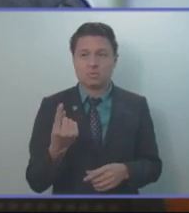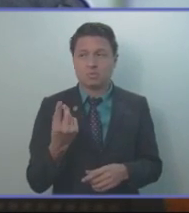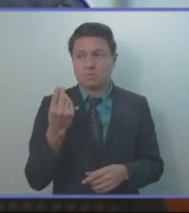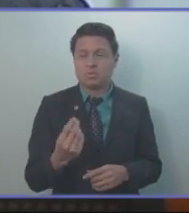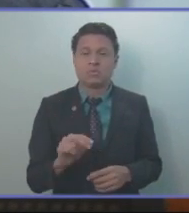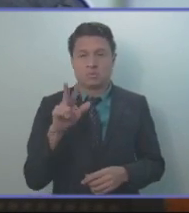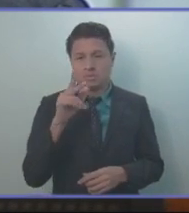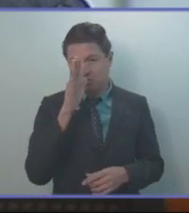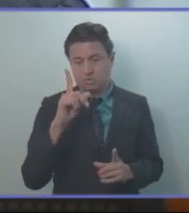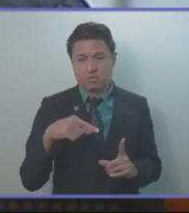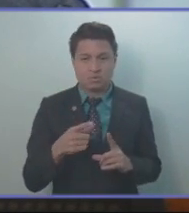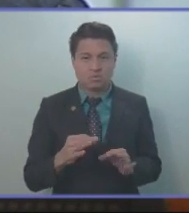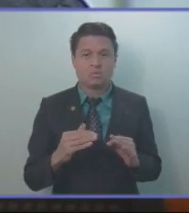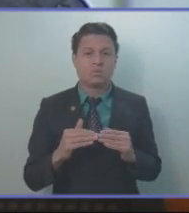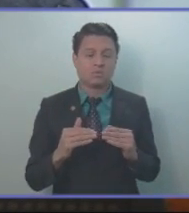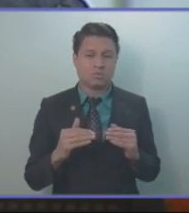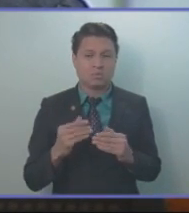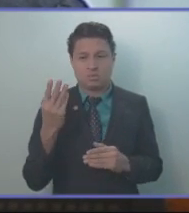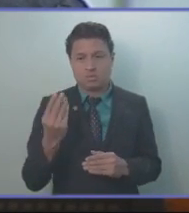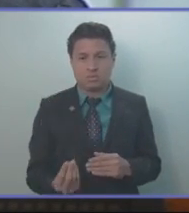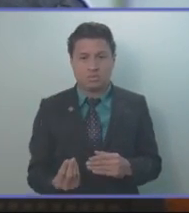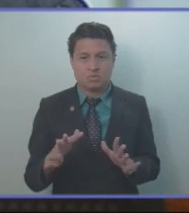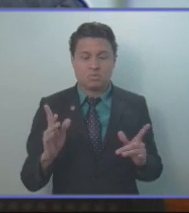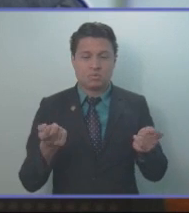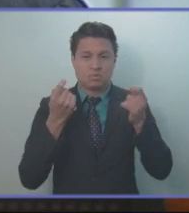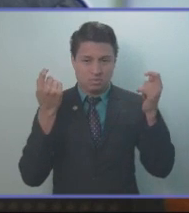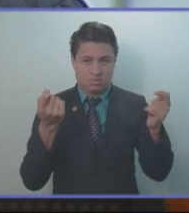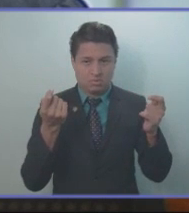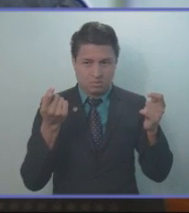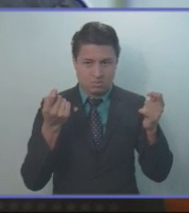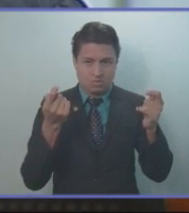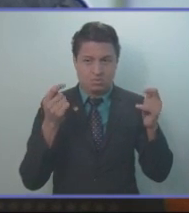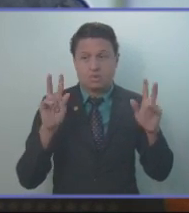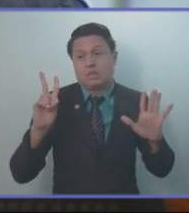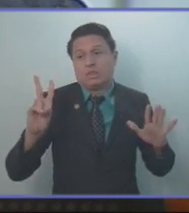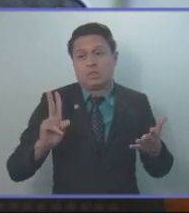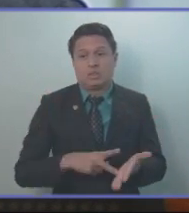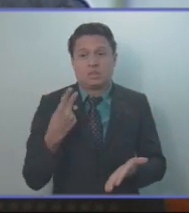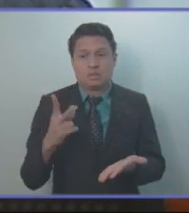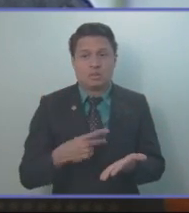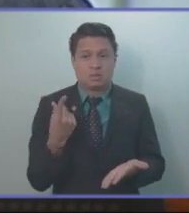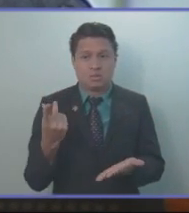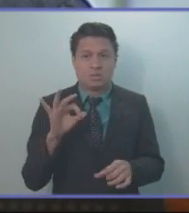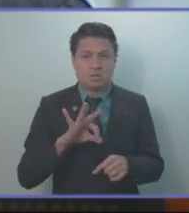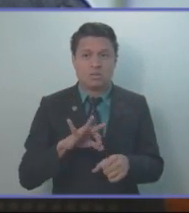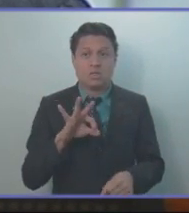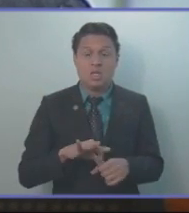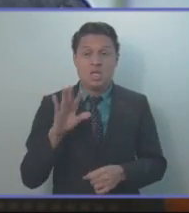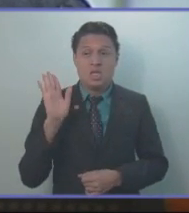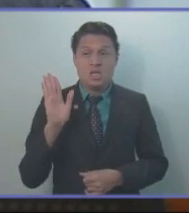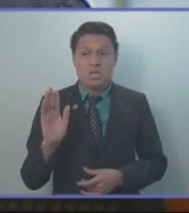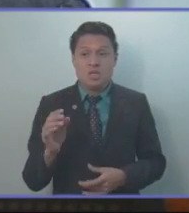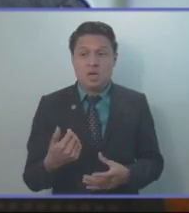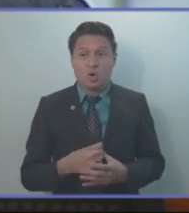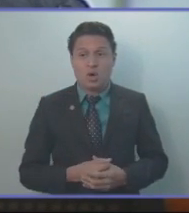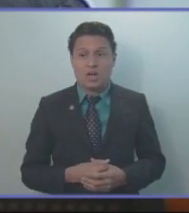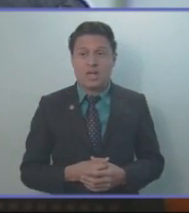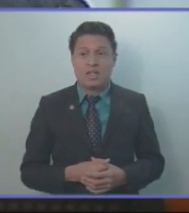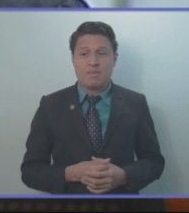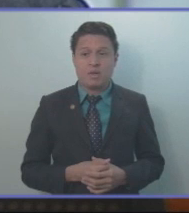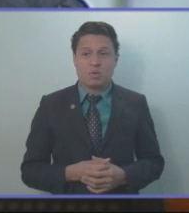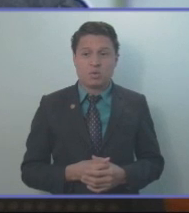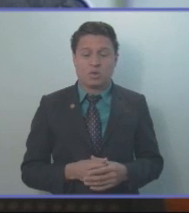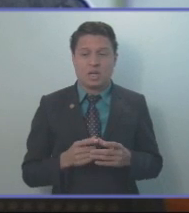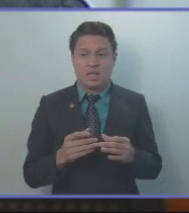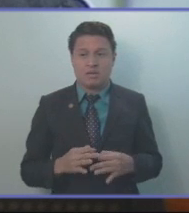de febrero, así como también el día en que se celebre una eventual segunda elección, para que la ciudadanía pueda acudir a las urnas